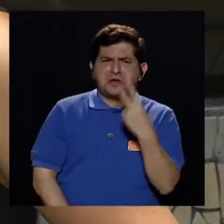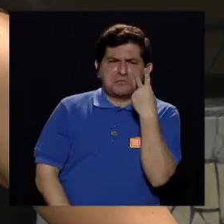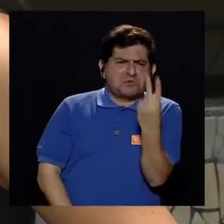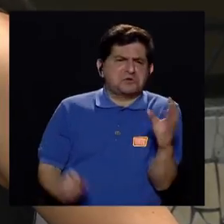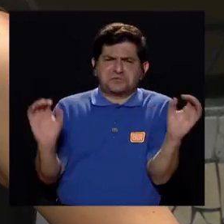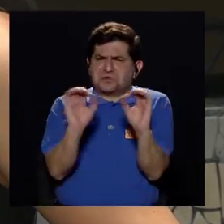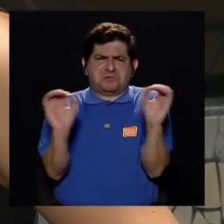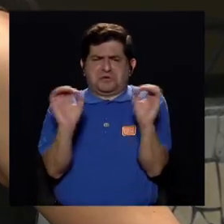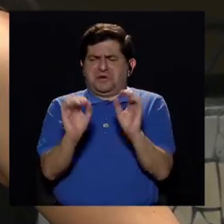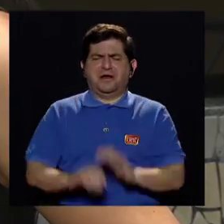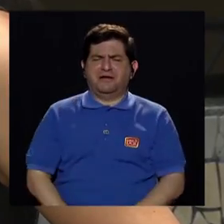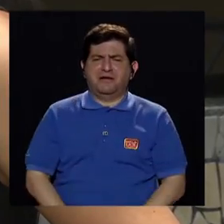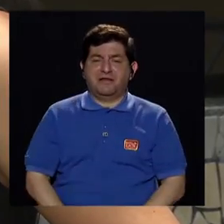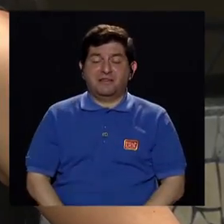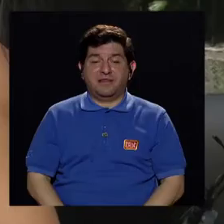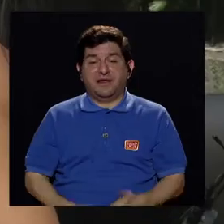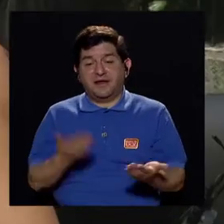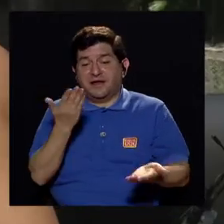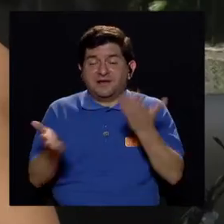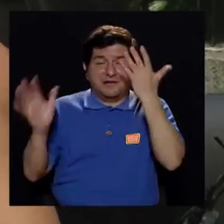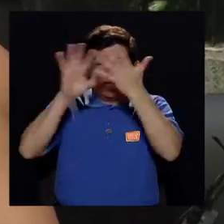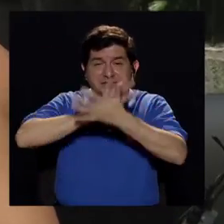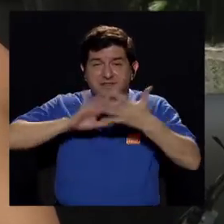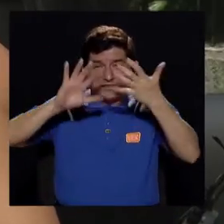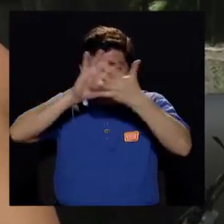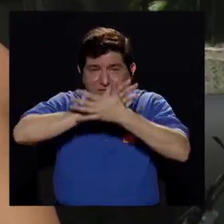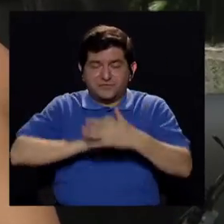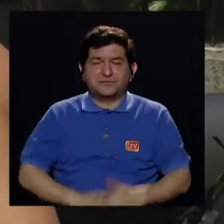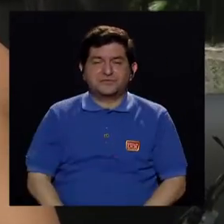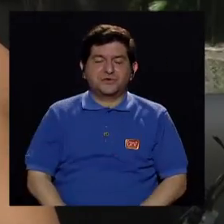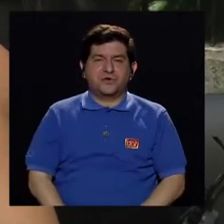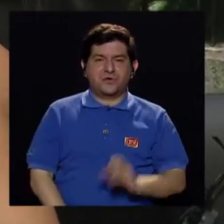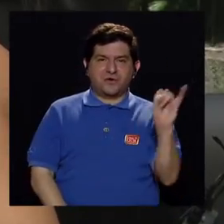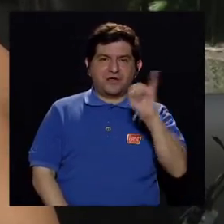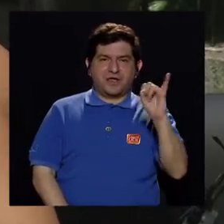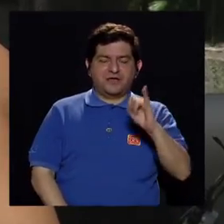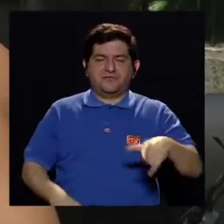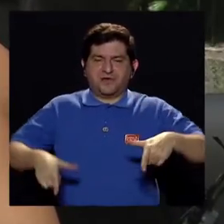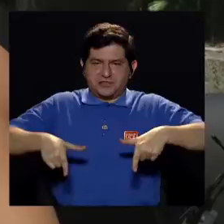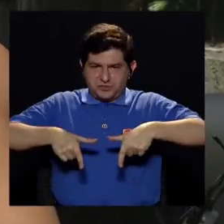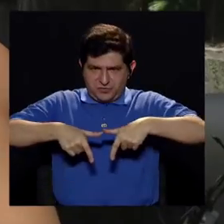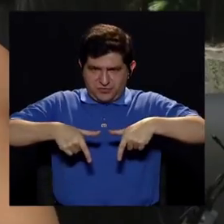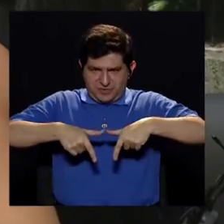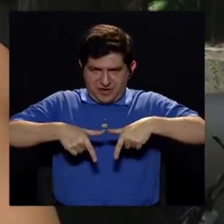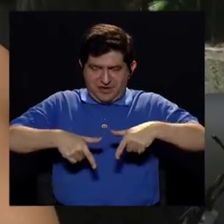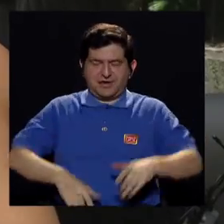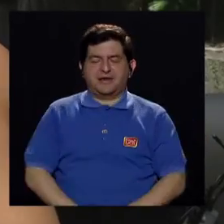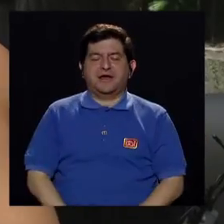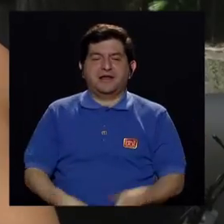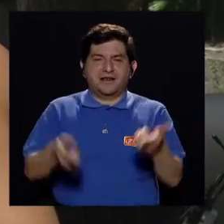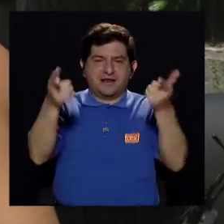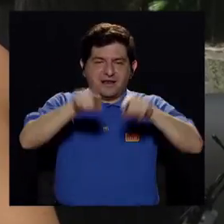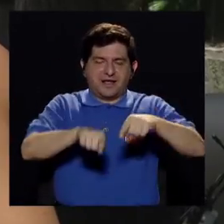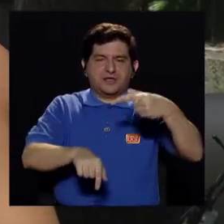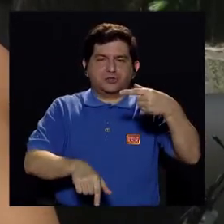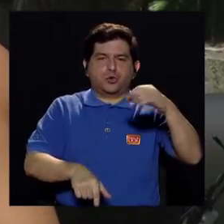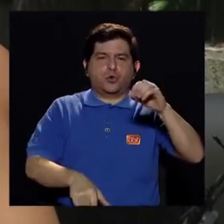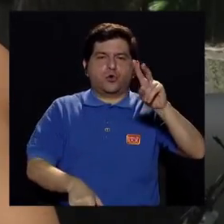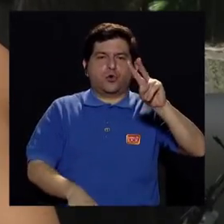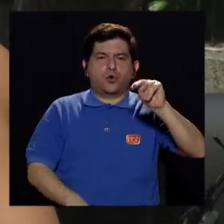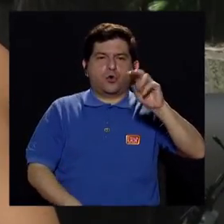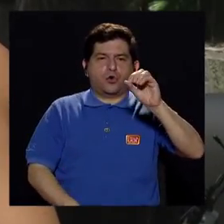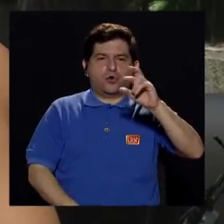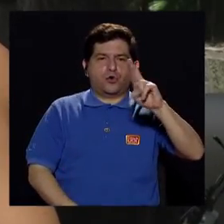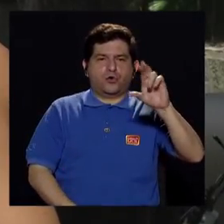nada, se pueden confundir con lo que es una infección vaginal, como el caso de la gonorrea, que si hay una